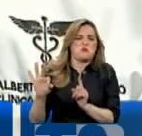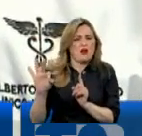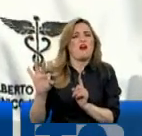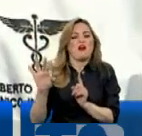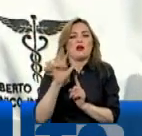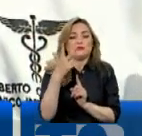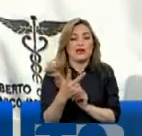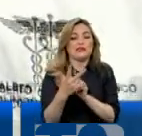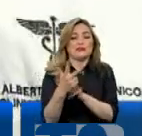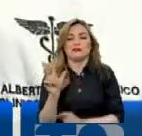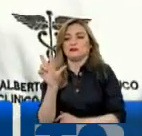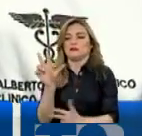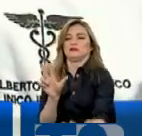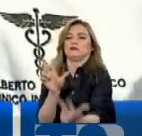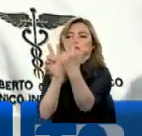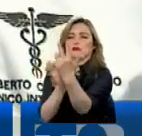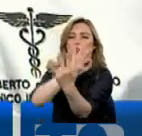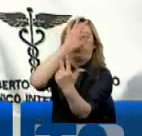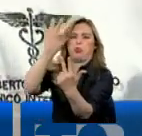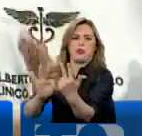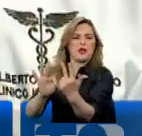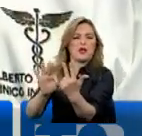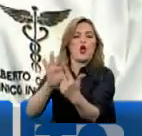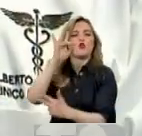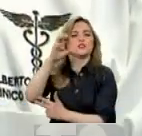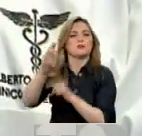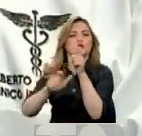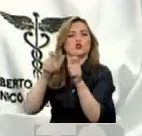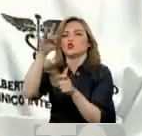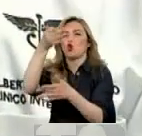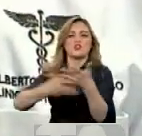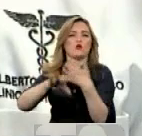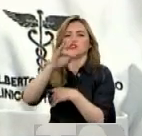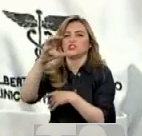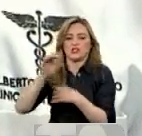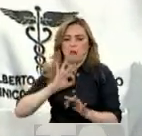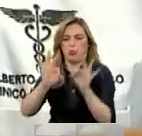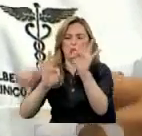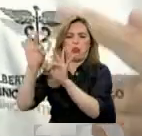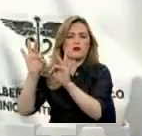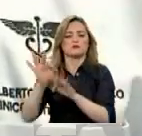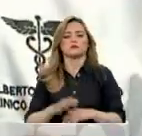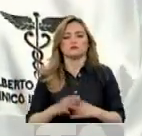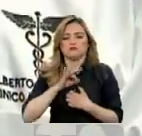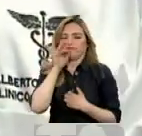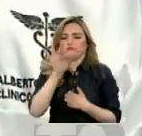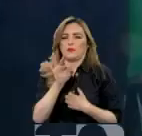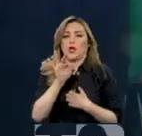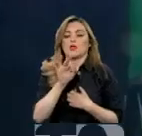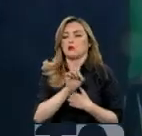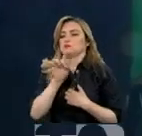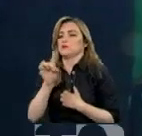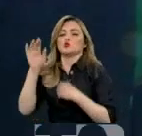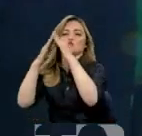un lugar en donde hay 80 personas, las 80 pueden terminar contaminadas. ¿Y cuántas personas, aparte de poderse contaminar, pueden llevar el virus a su